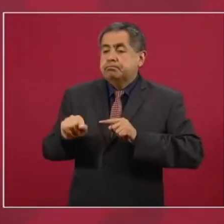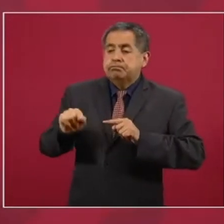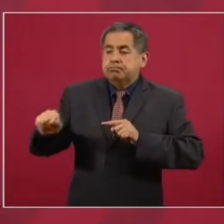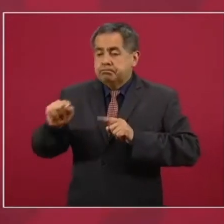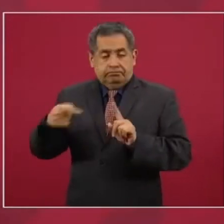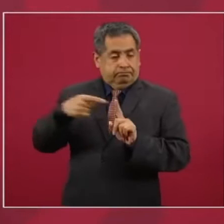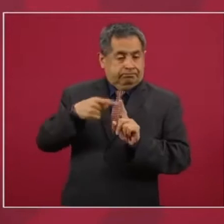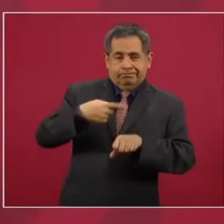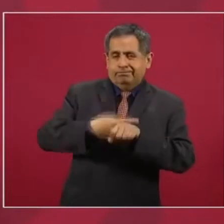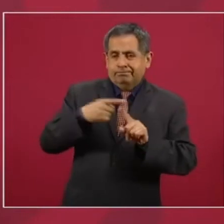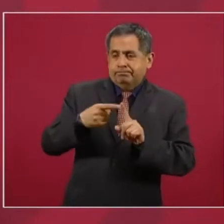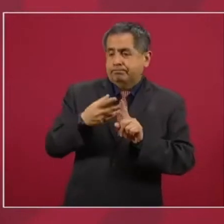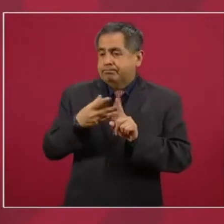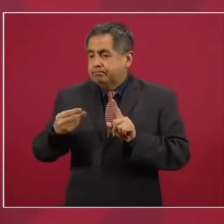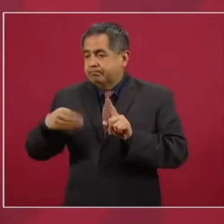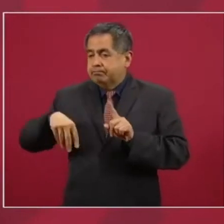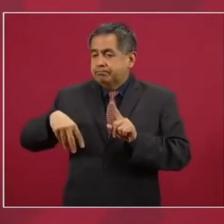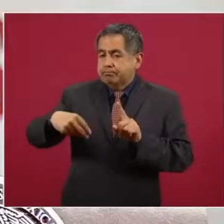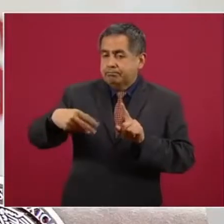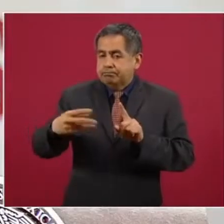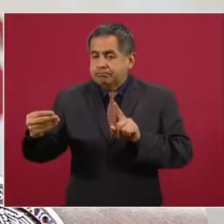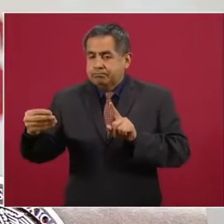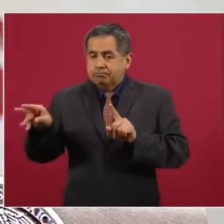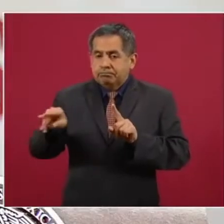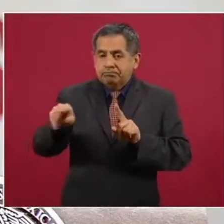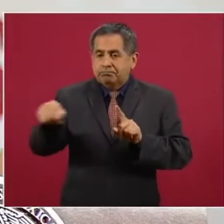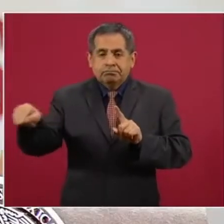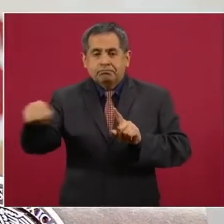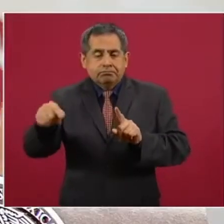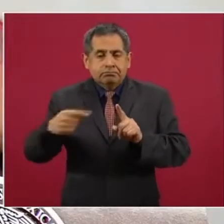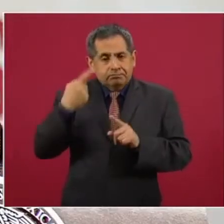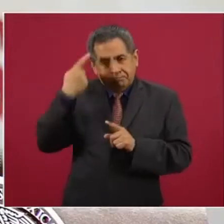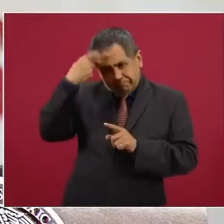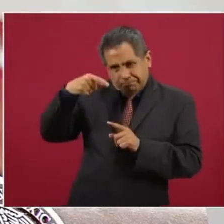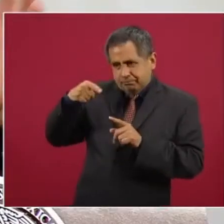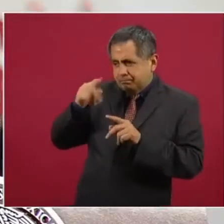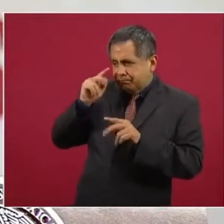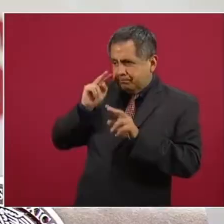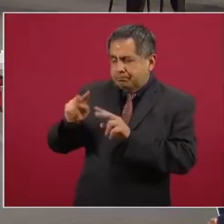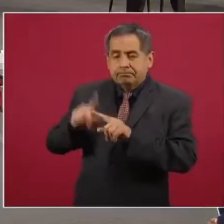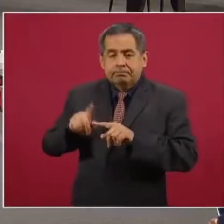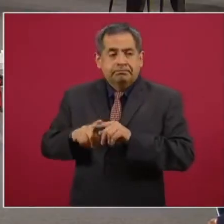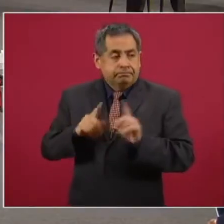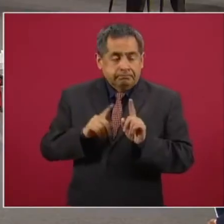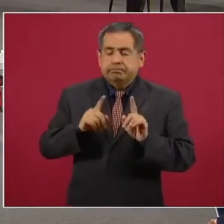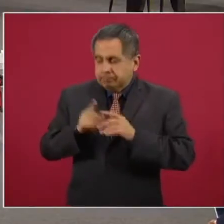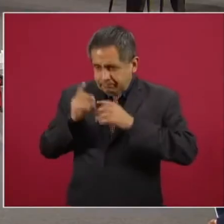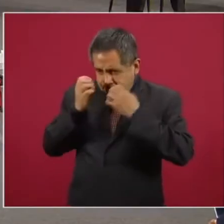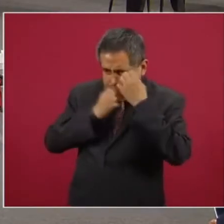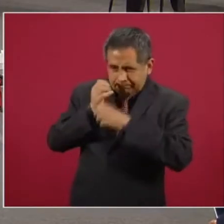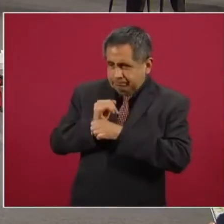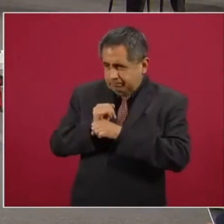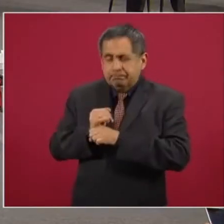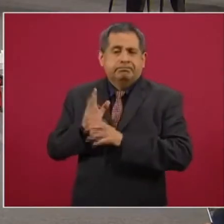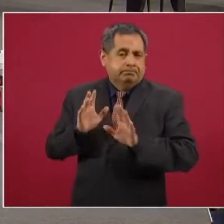directo durante el periodo relevante de contagio y a todos ellos, a la persona enferma